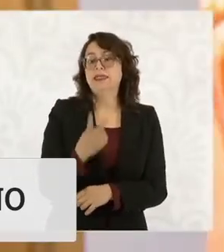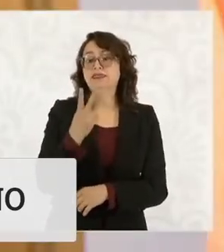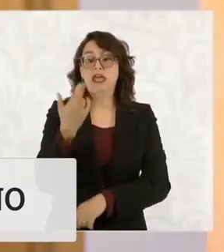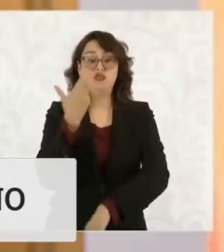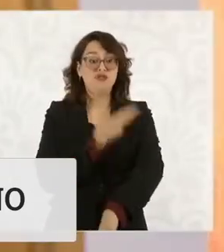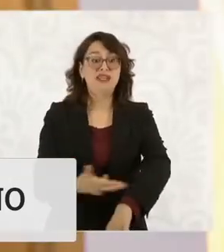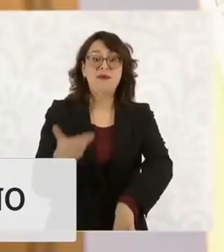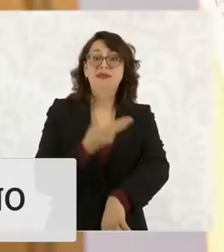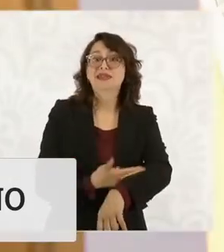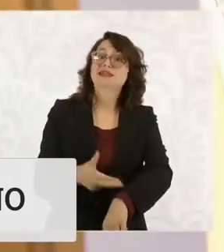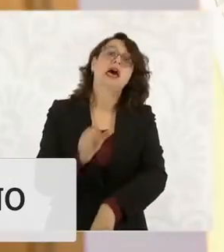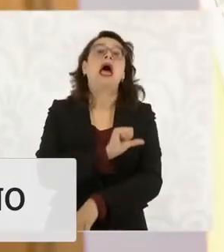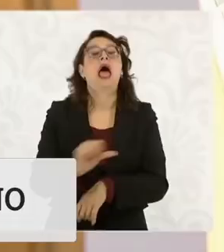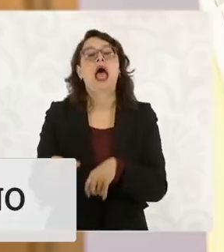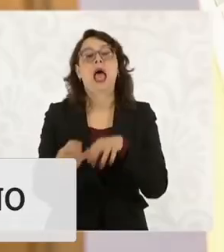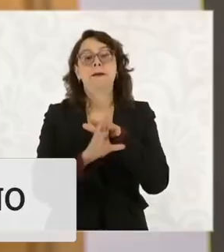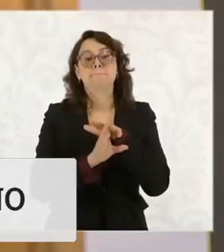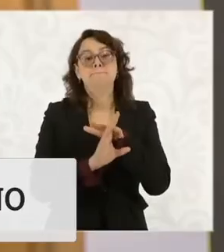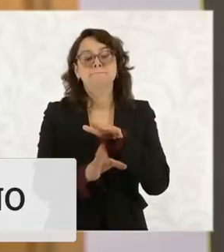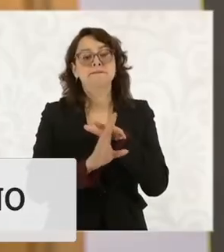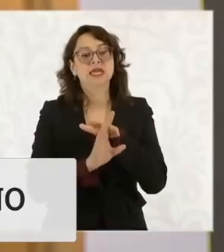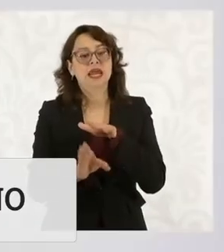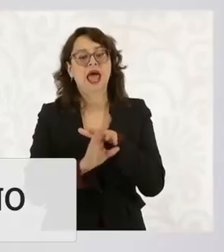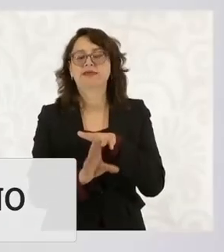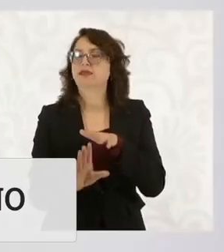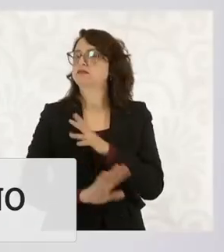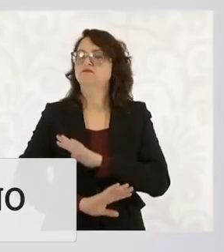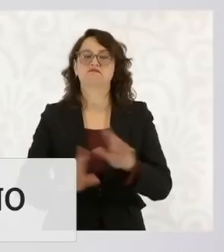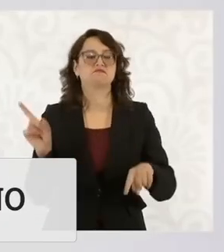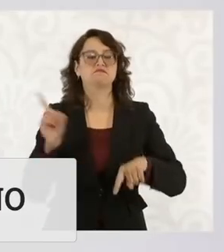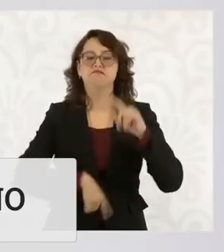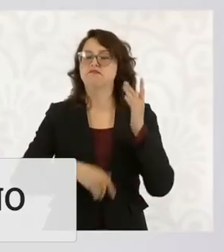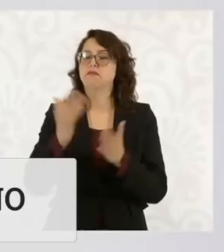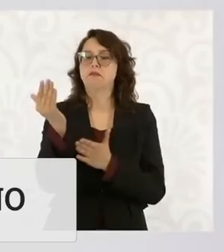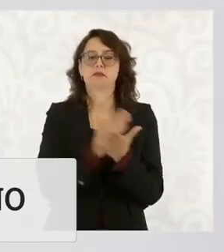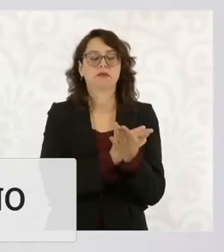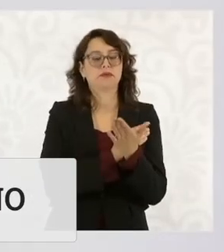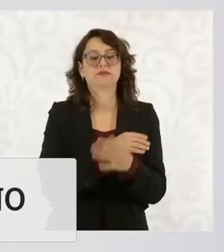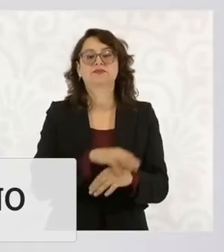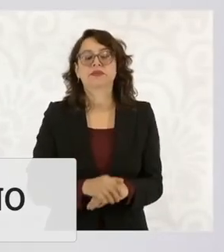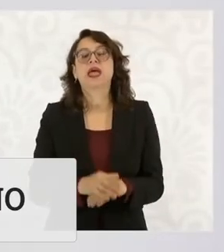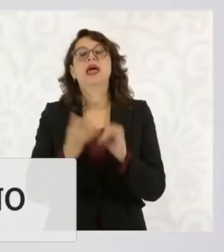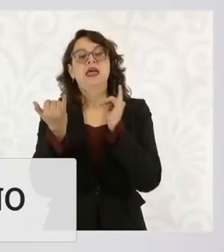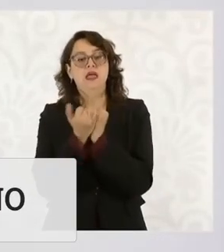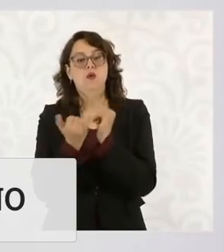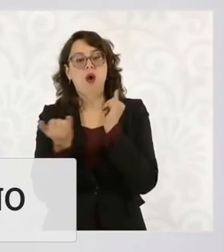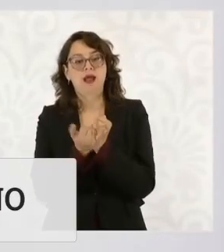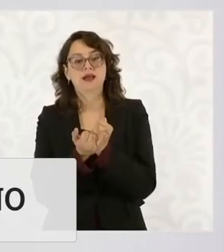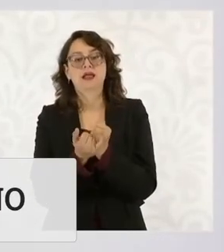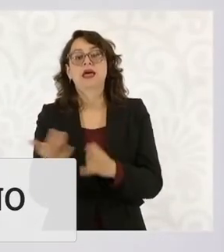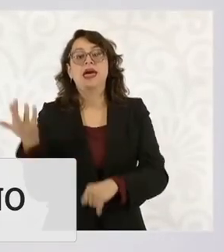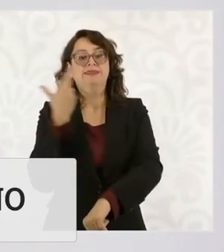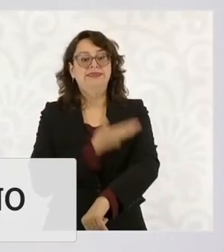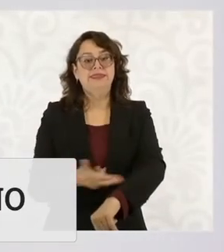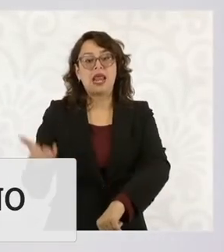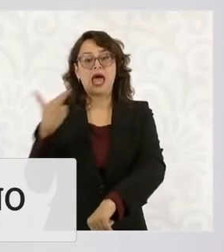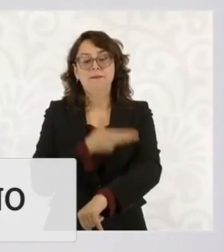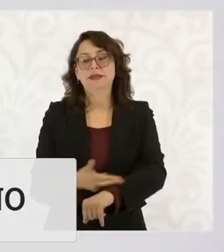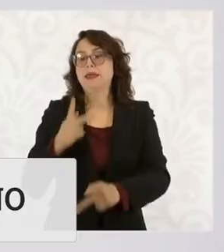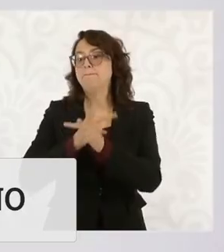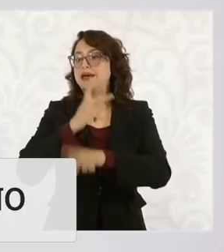que nuestras paisanas y paisanos hacían en consulados. Ya se redujeron también trámites